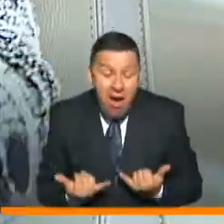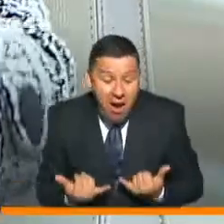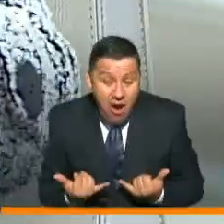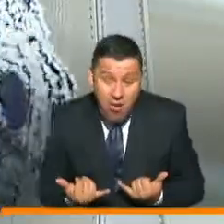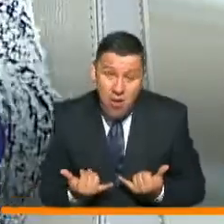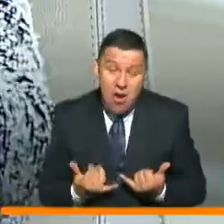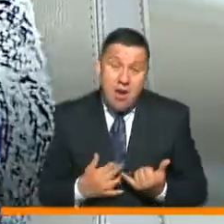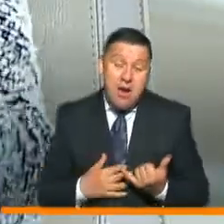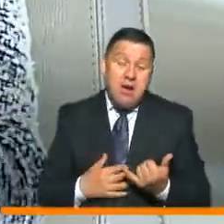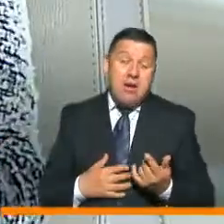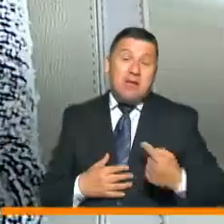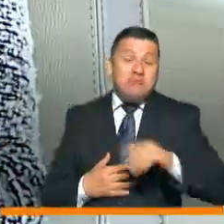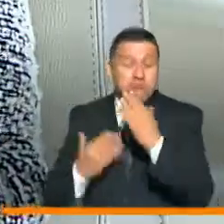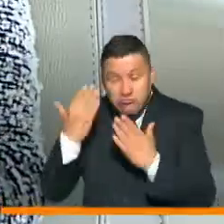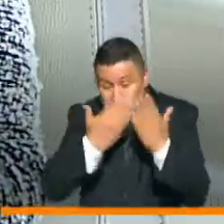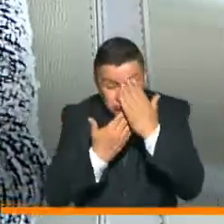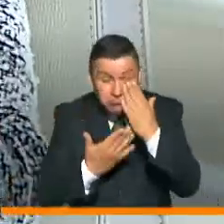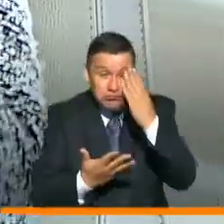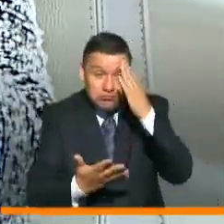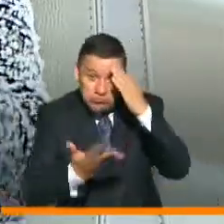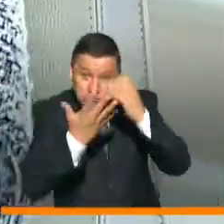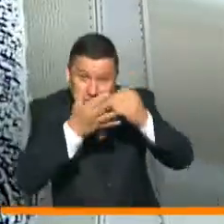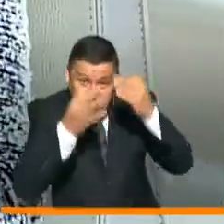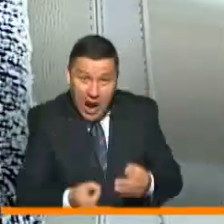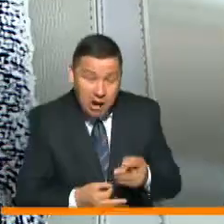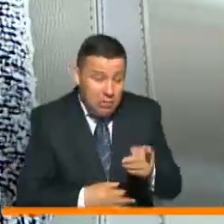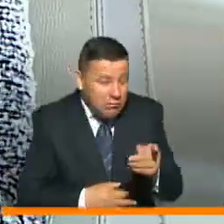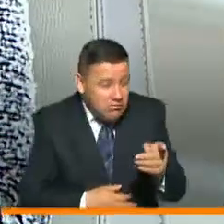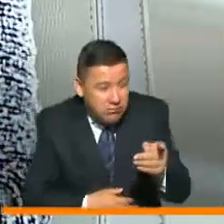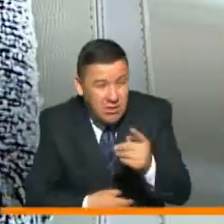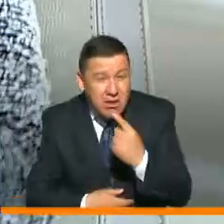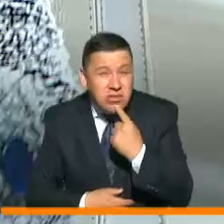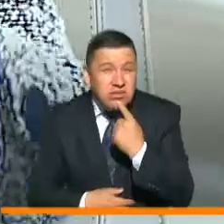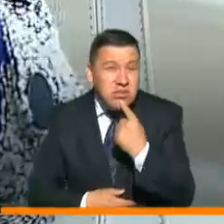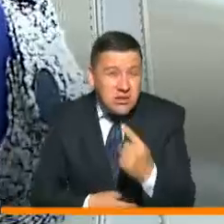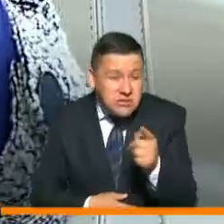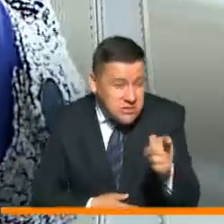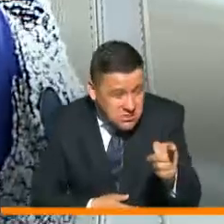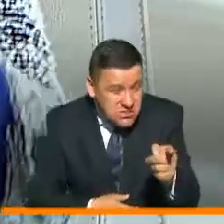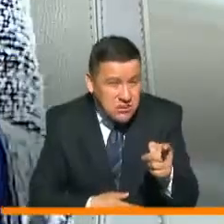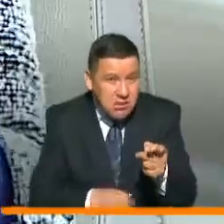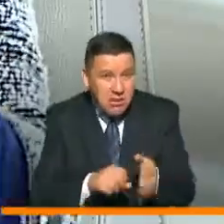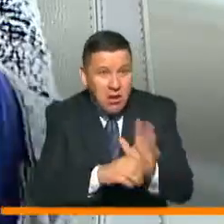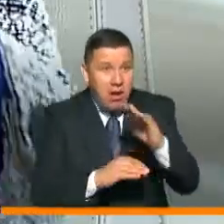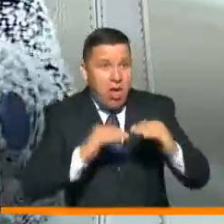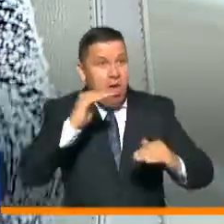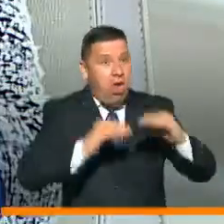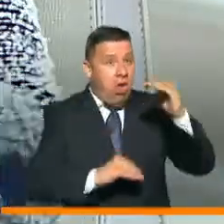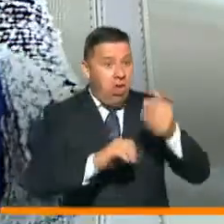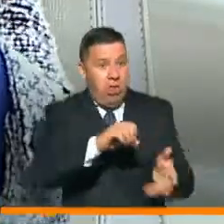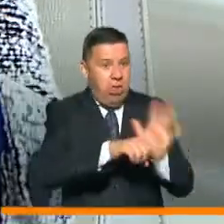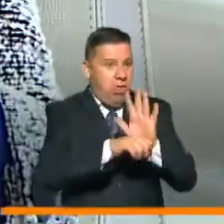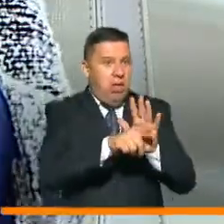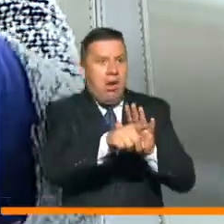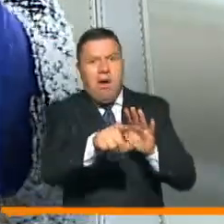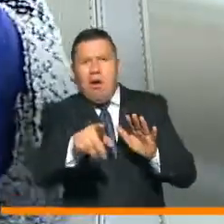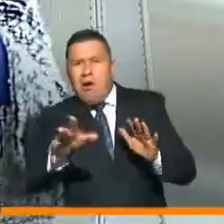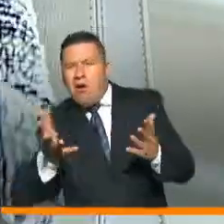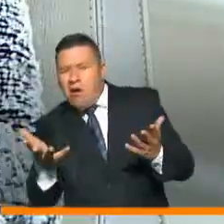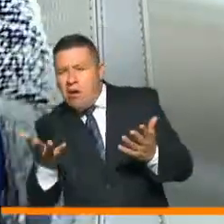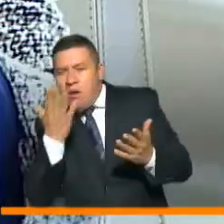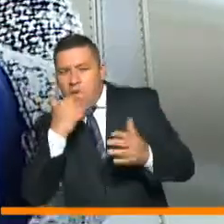momento estudios concluyentes que permitan decir que esas variantes o linajes tienen además